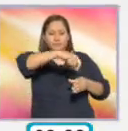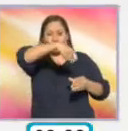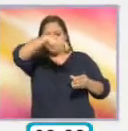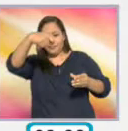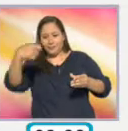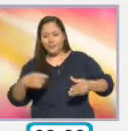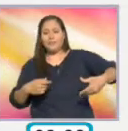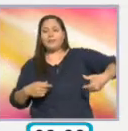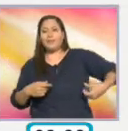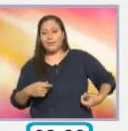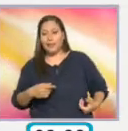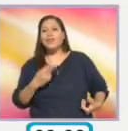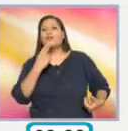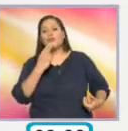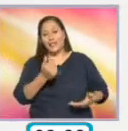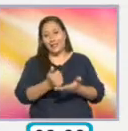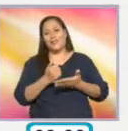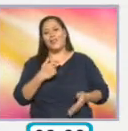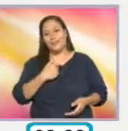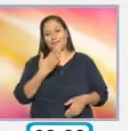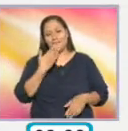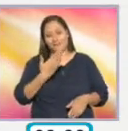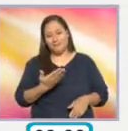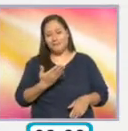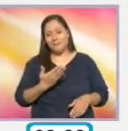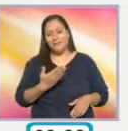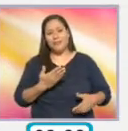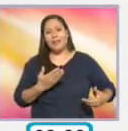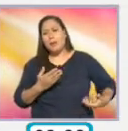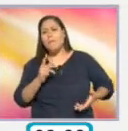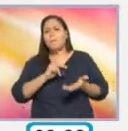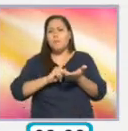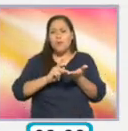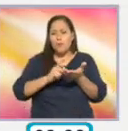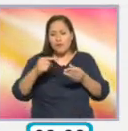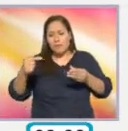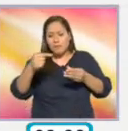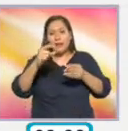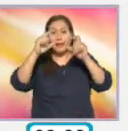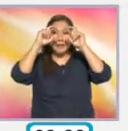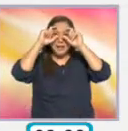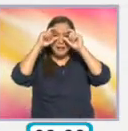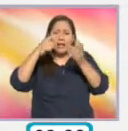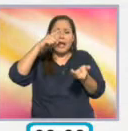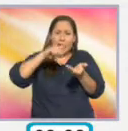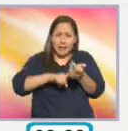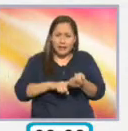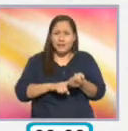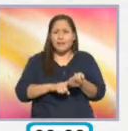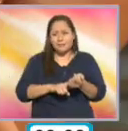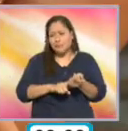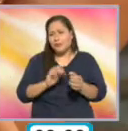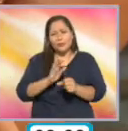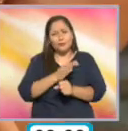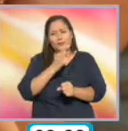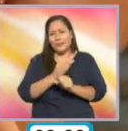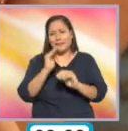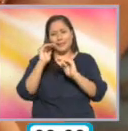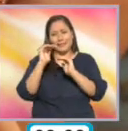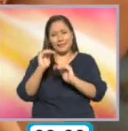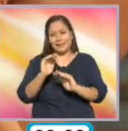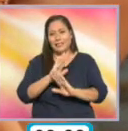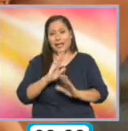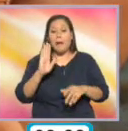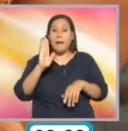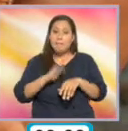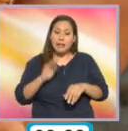muy bien. A lo mejor traigo Mira como ese. algunos, una pluma, unos lentes adentro y es más que suficiente, ¿no? Es decir, no tengo que